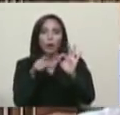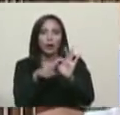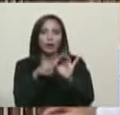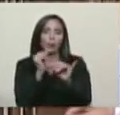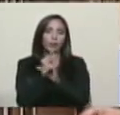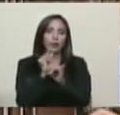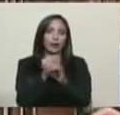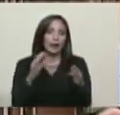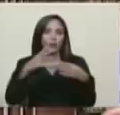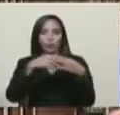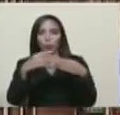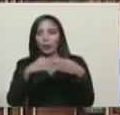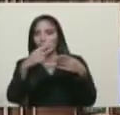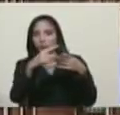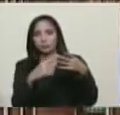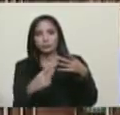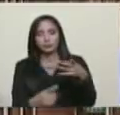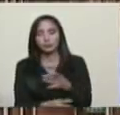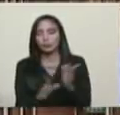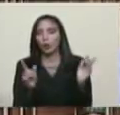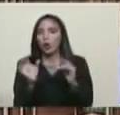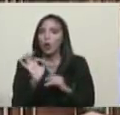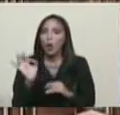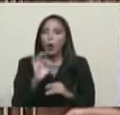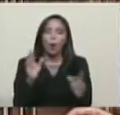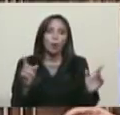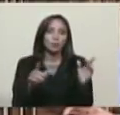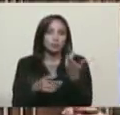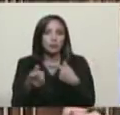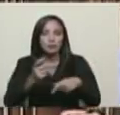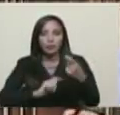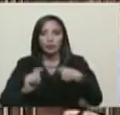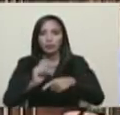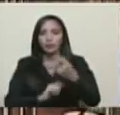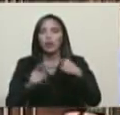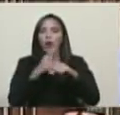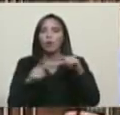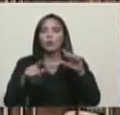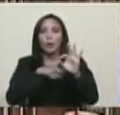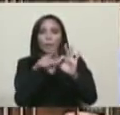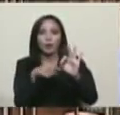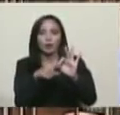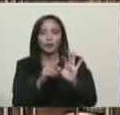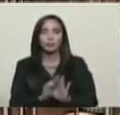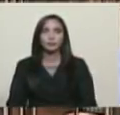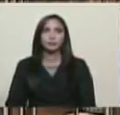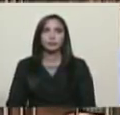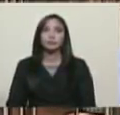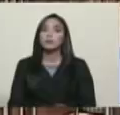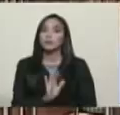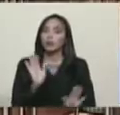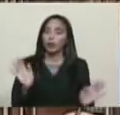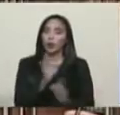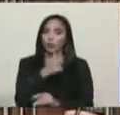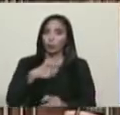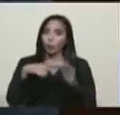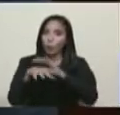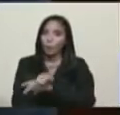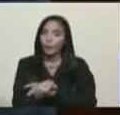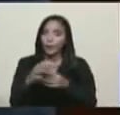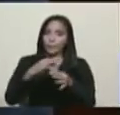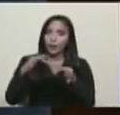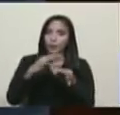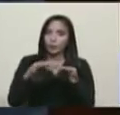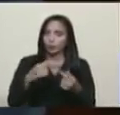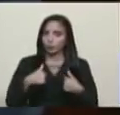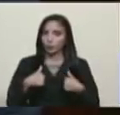y en monedas convertibles quiere decir que el petró que yo tengo que me